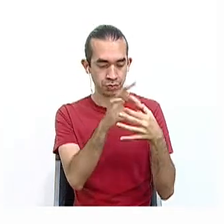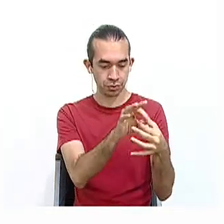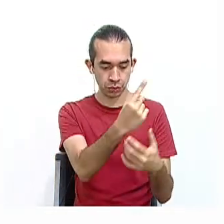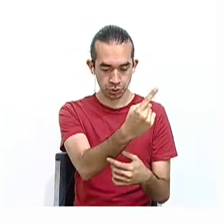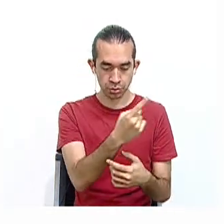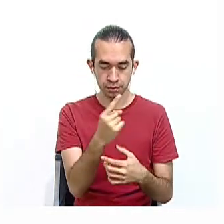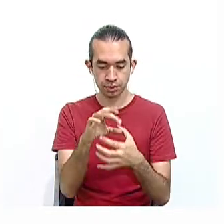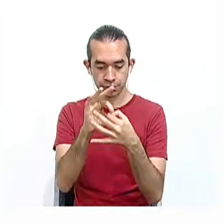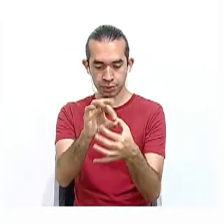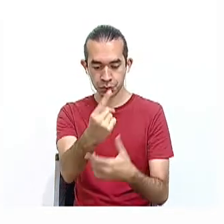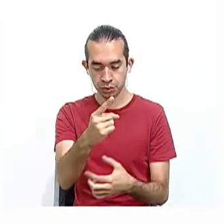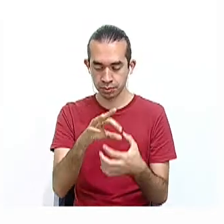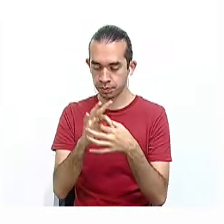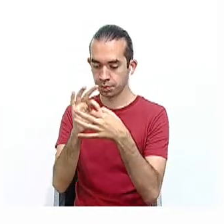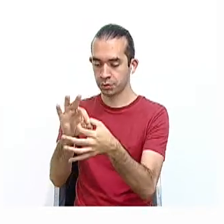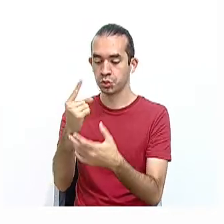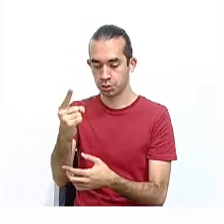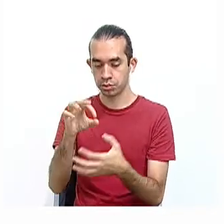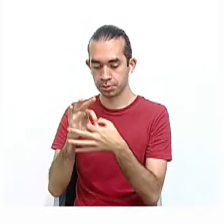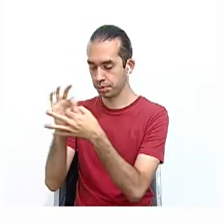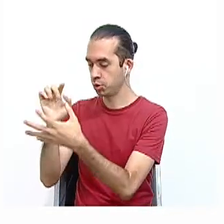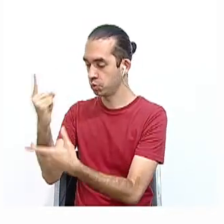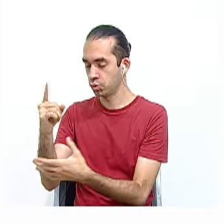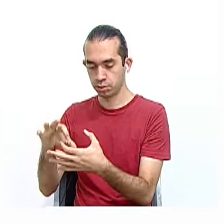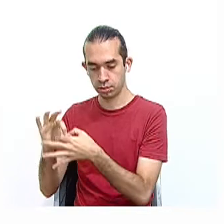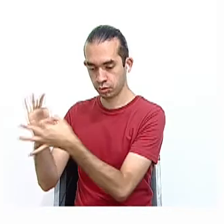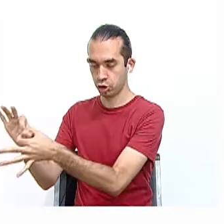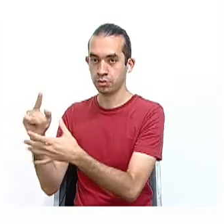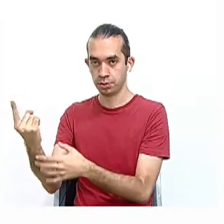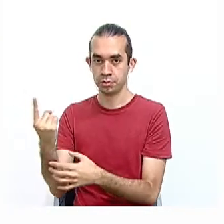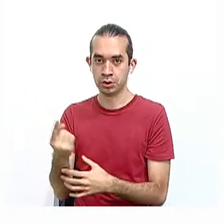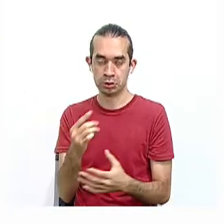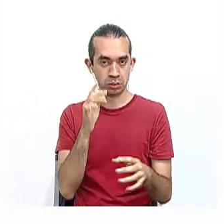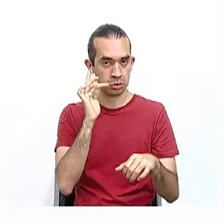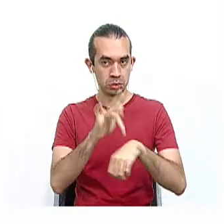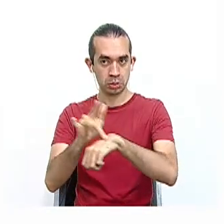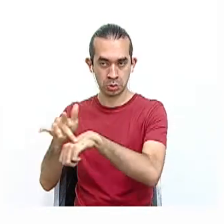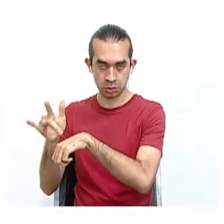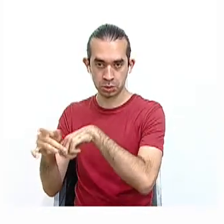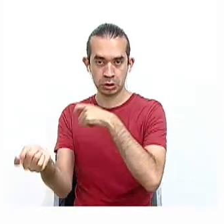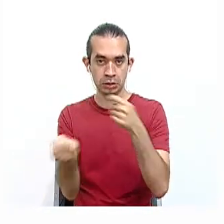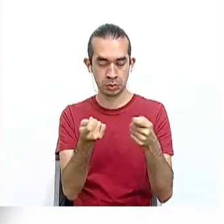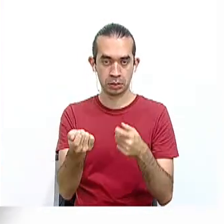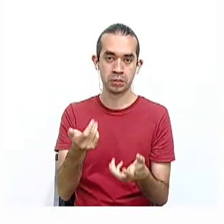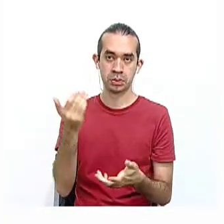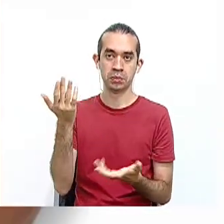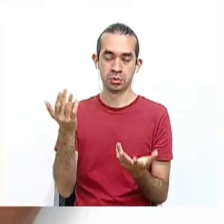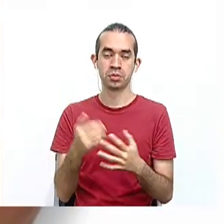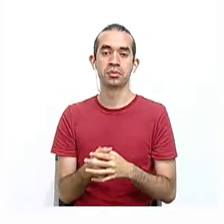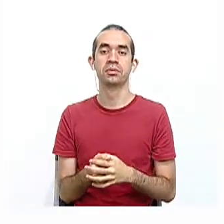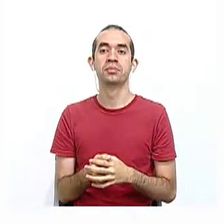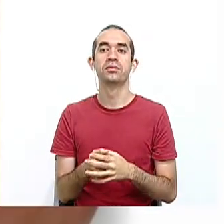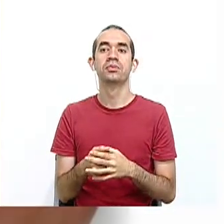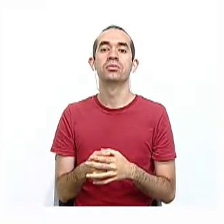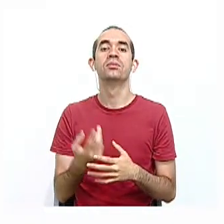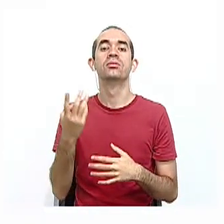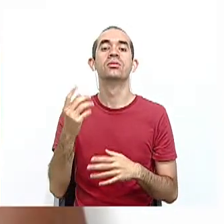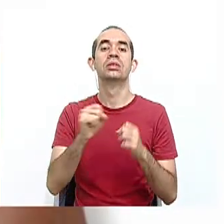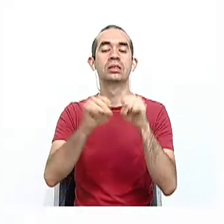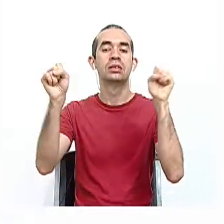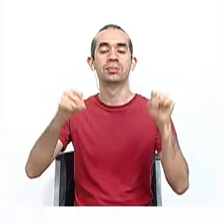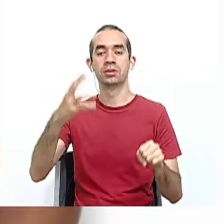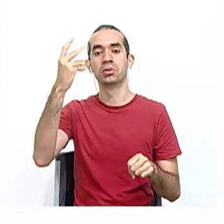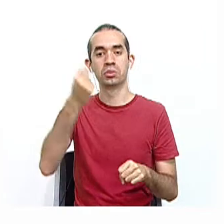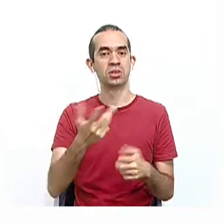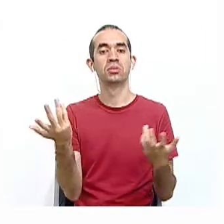de uno a uno entre los elementos manejables y cercanos. Por ello, los sistemas de recuento primarios fueron